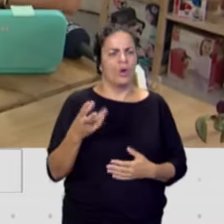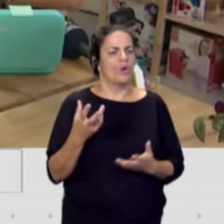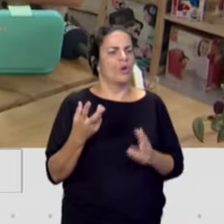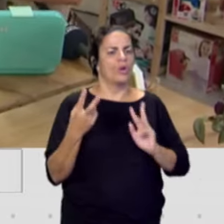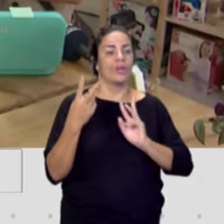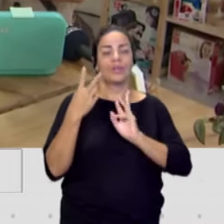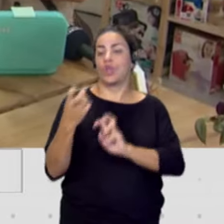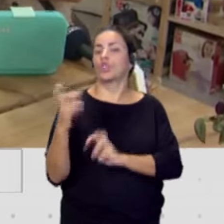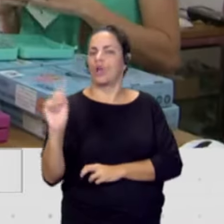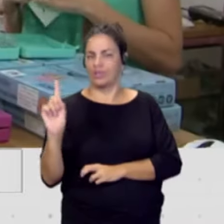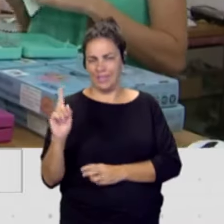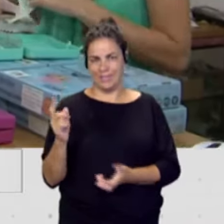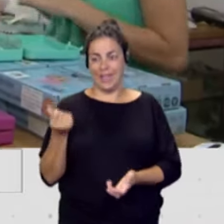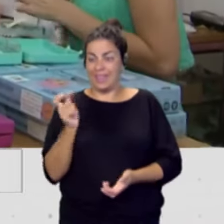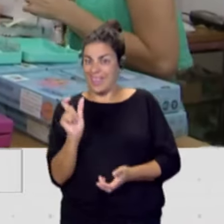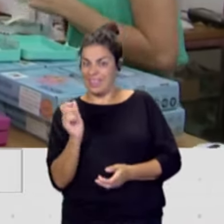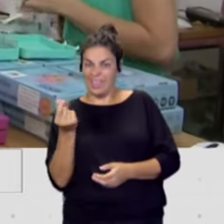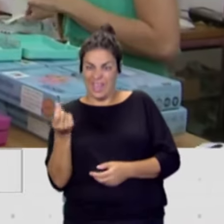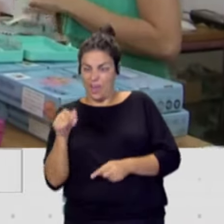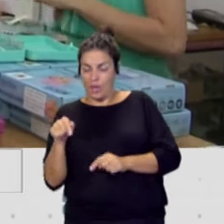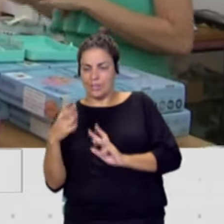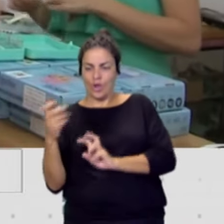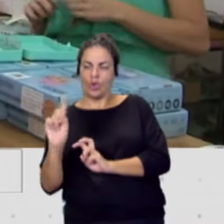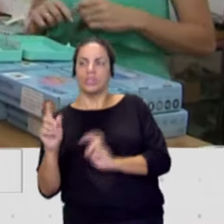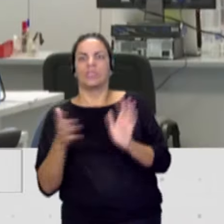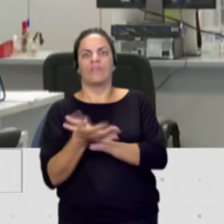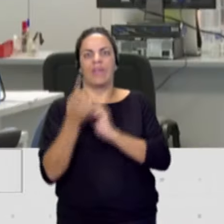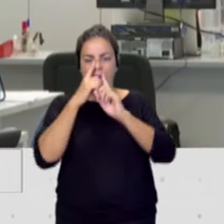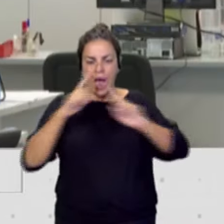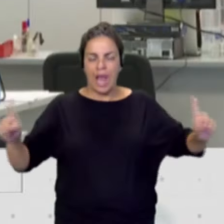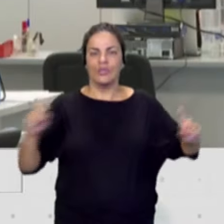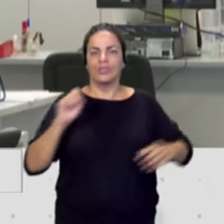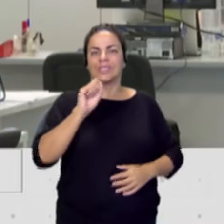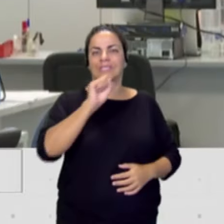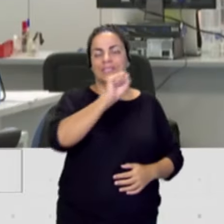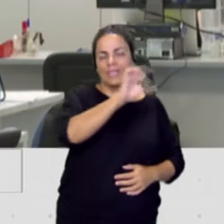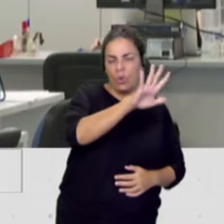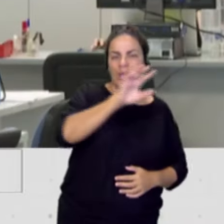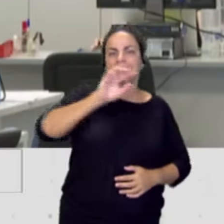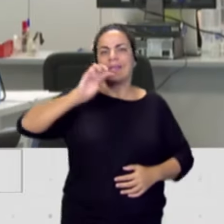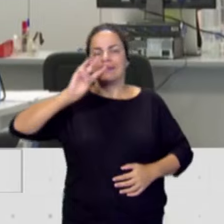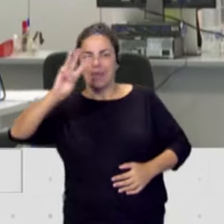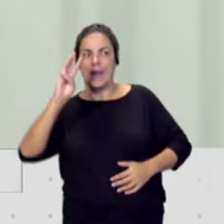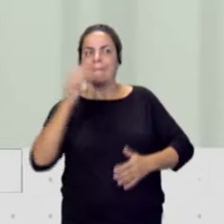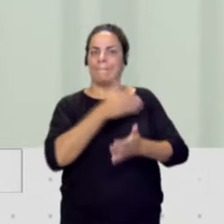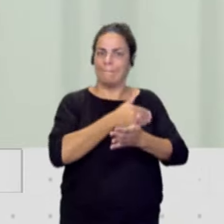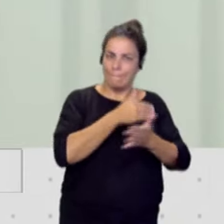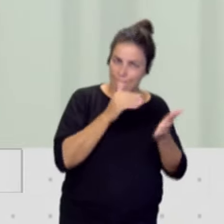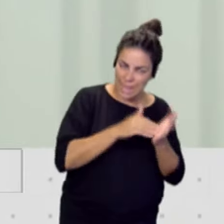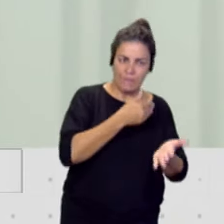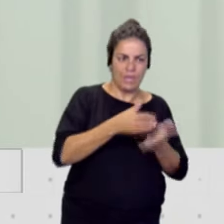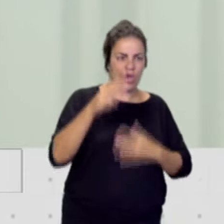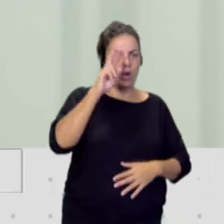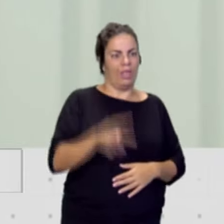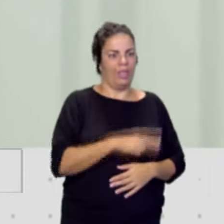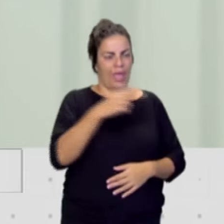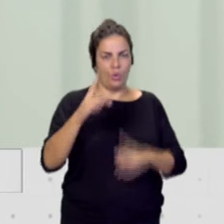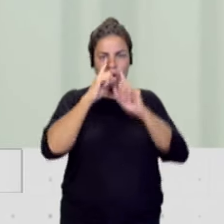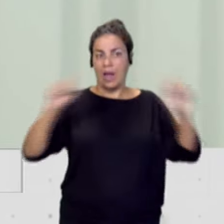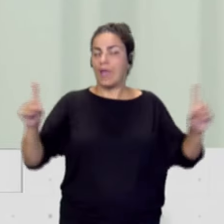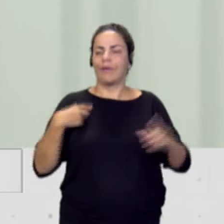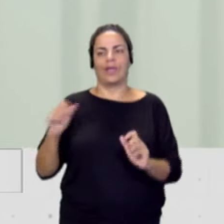cuantías de 53 millones de euros anuales que no se cotizan a la Seguridad Social. Quiero